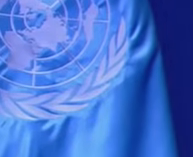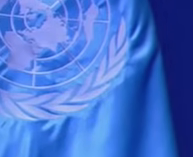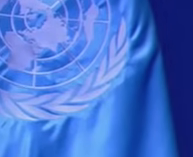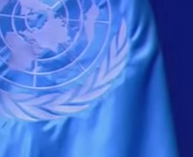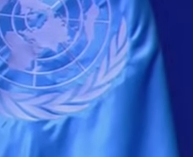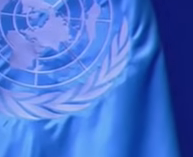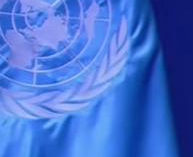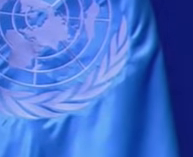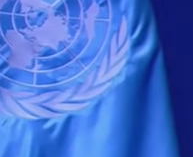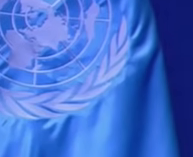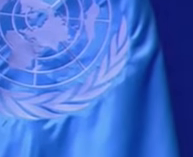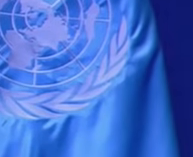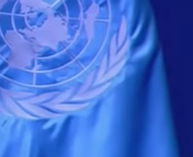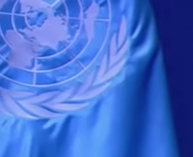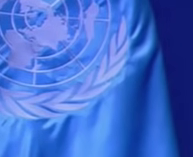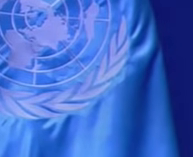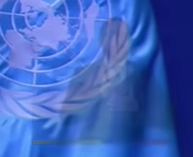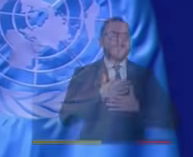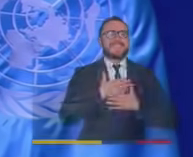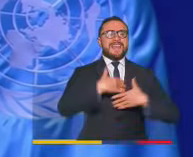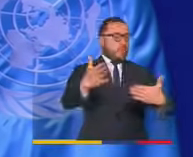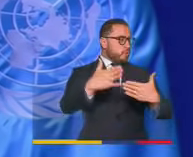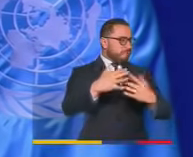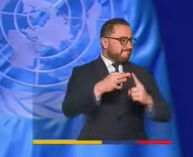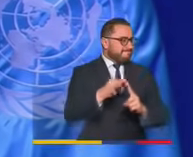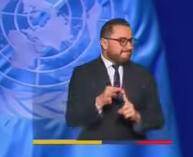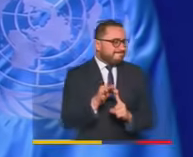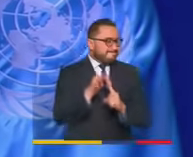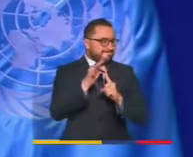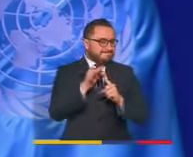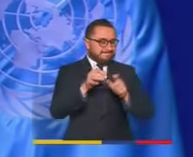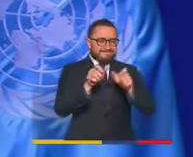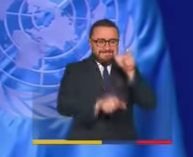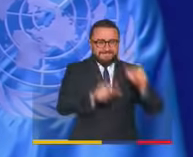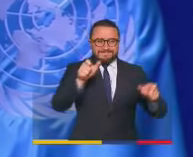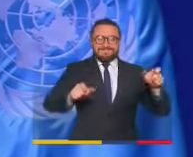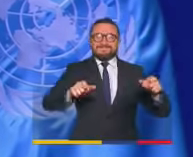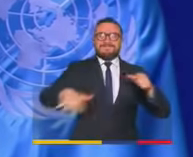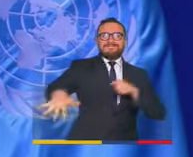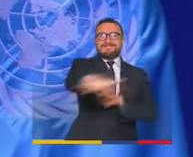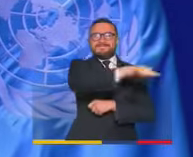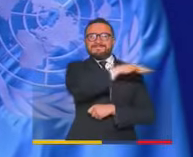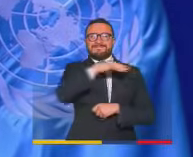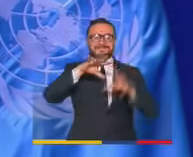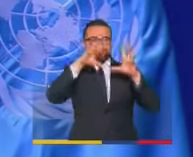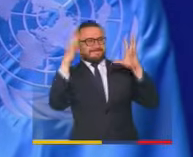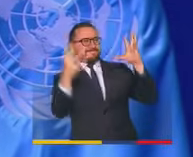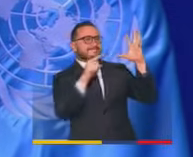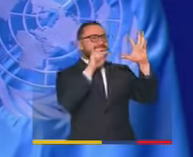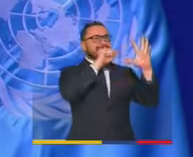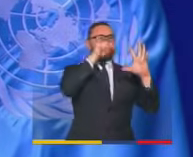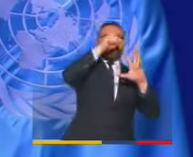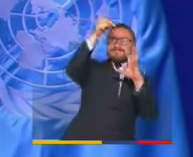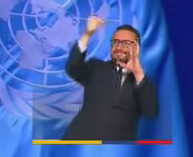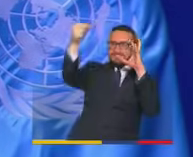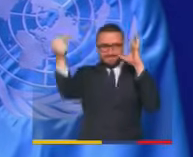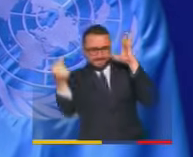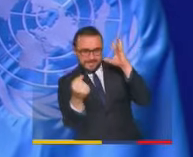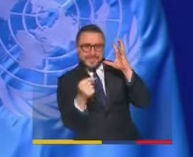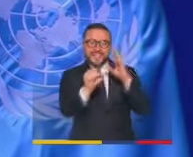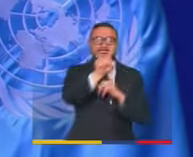Un saludo muy especial a las delegaciones de los 196